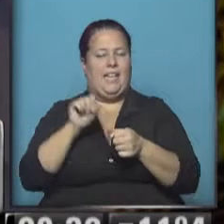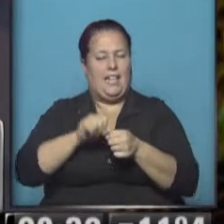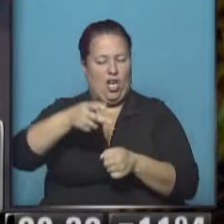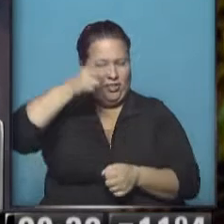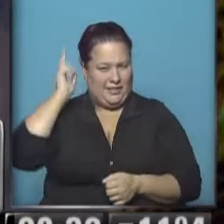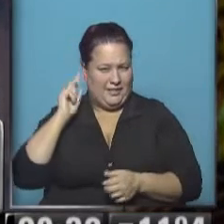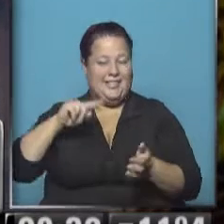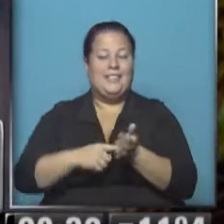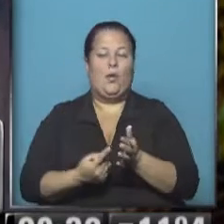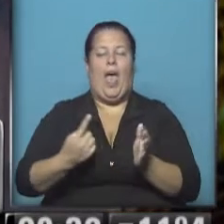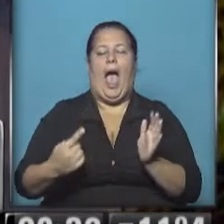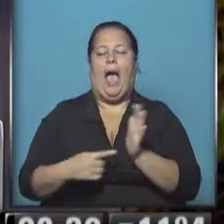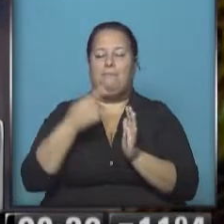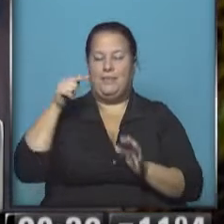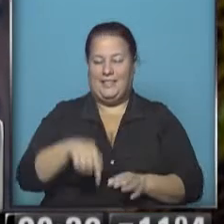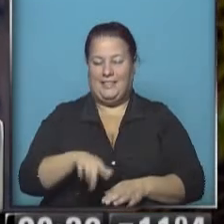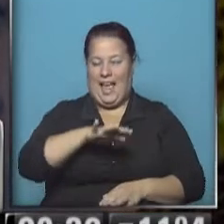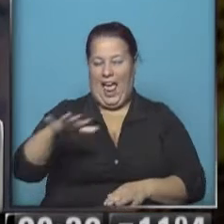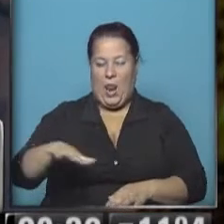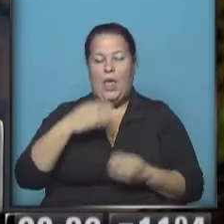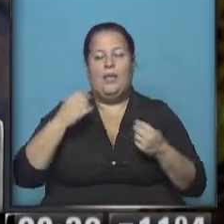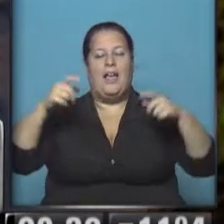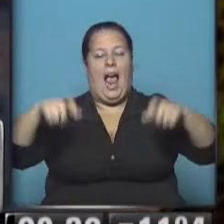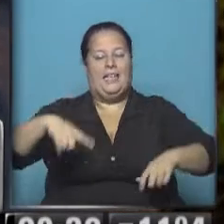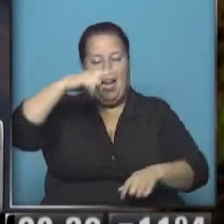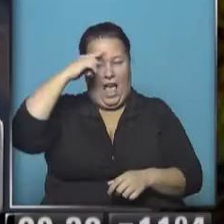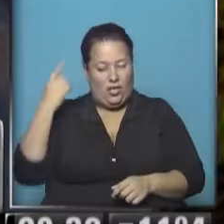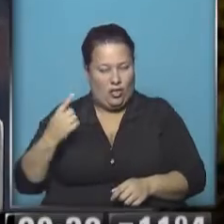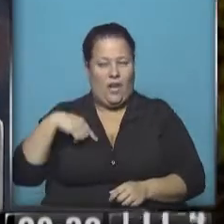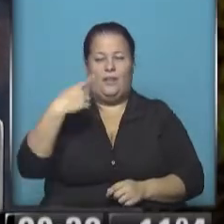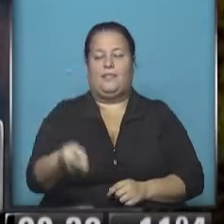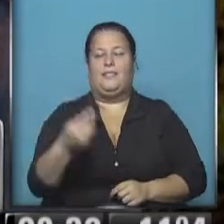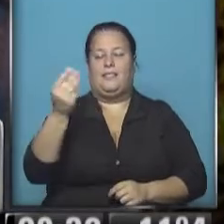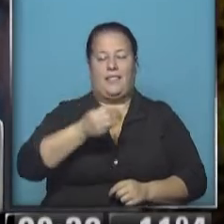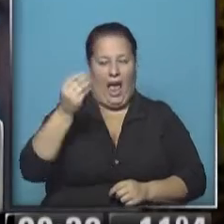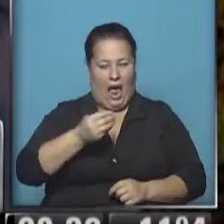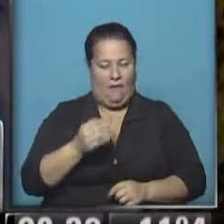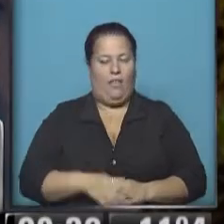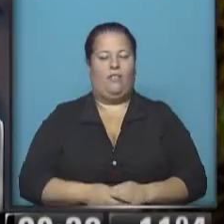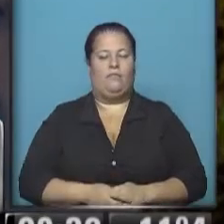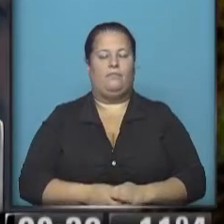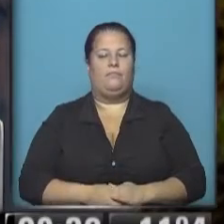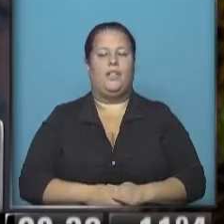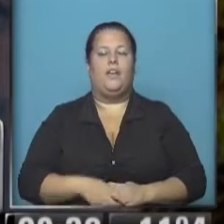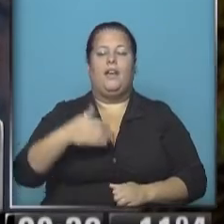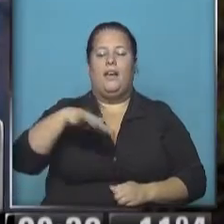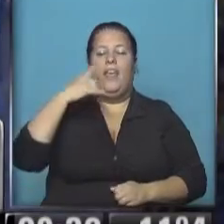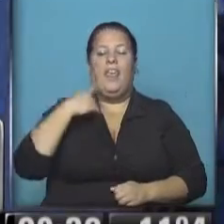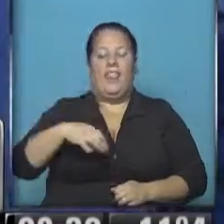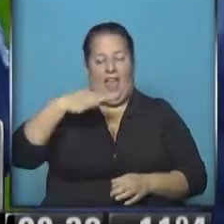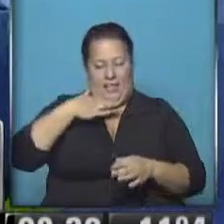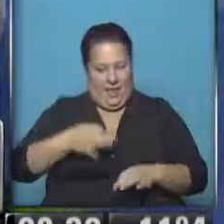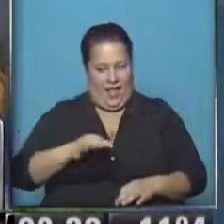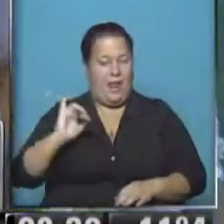chile la ciudad capital el escenario será el estadio nacional el próximo sábado señores será el día de la verdad